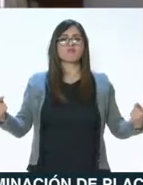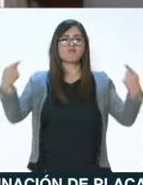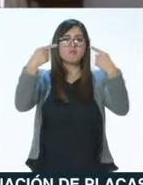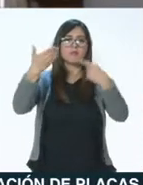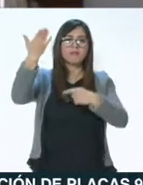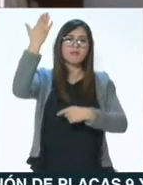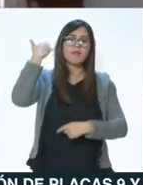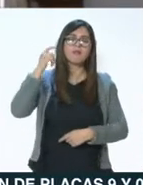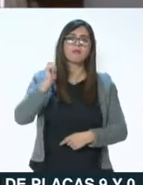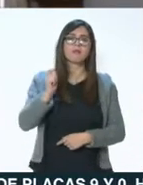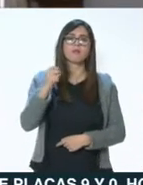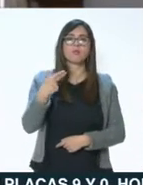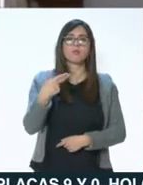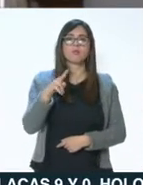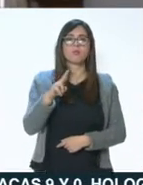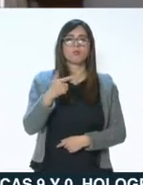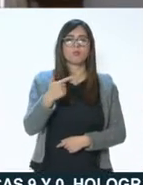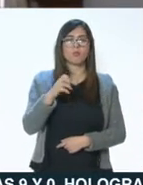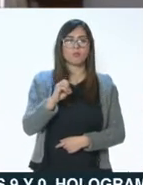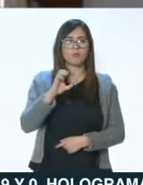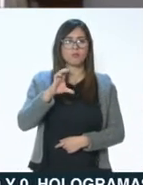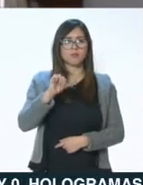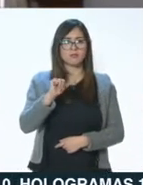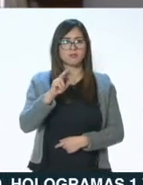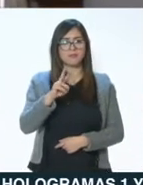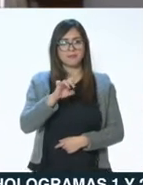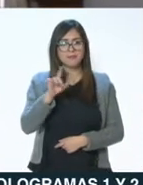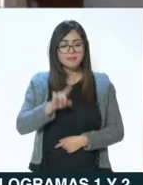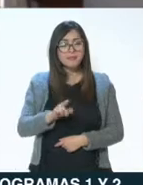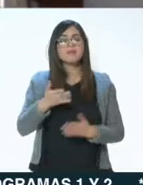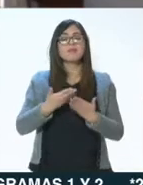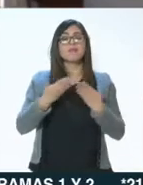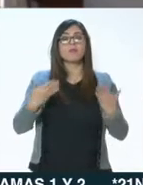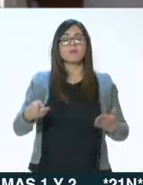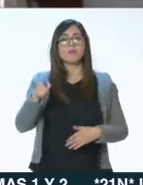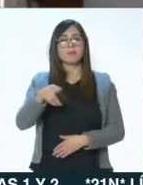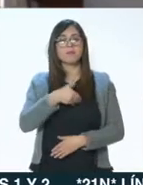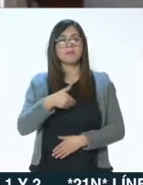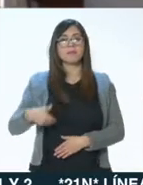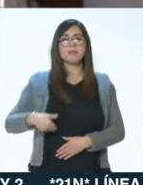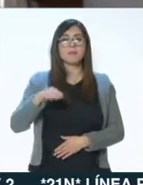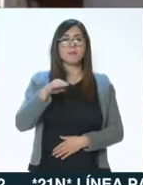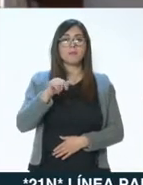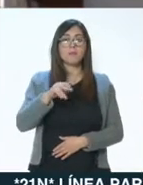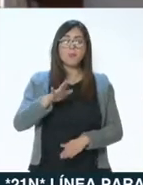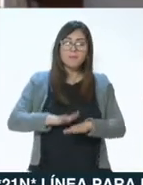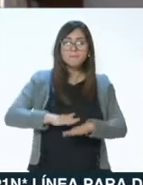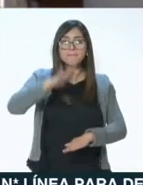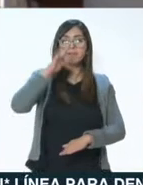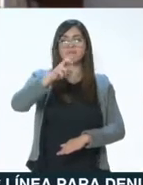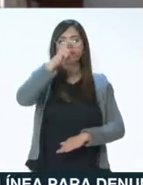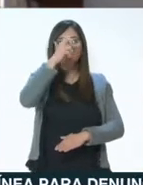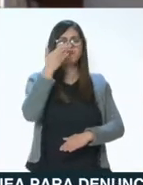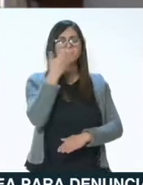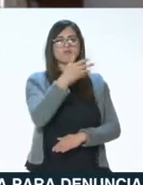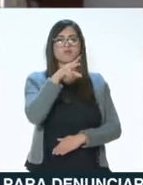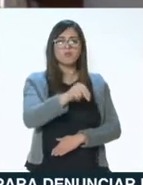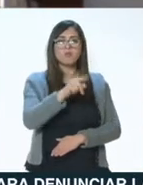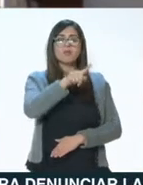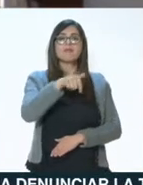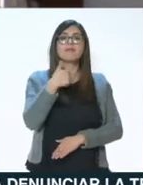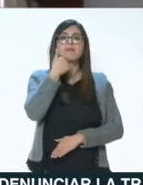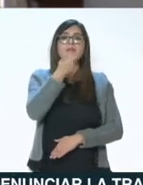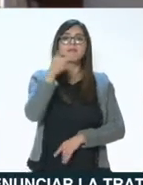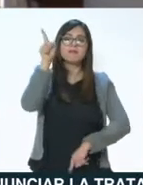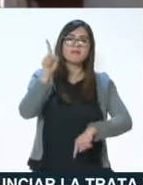Chávez, desde luego, pero se ha acentuado con Maduro. Y yo creo que la circunstancia y la coyuntura favorecen a tratar de quitar a